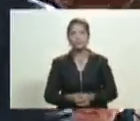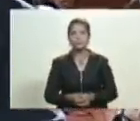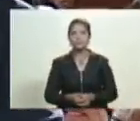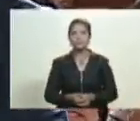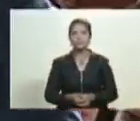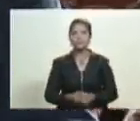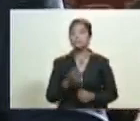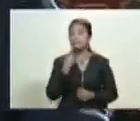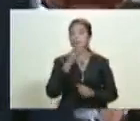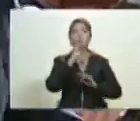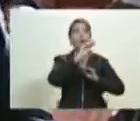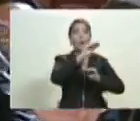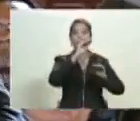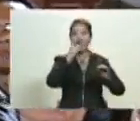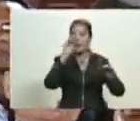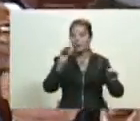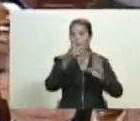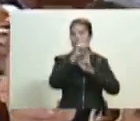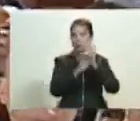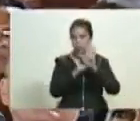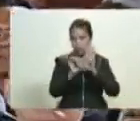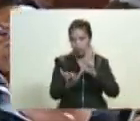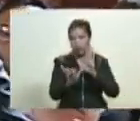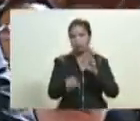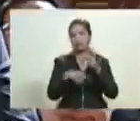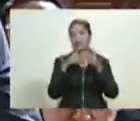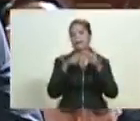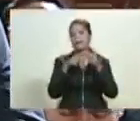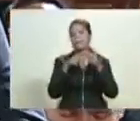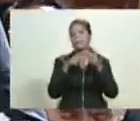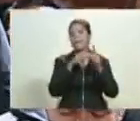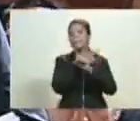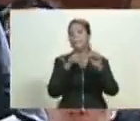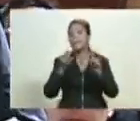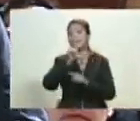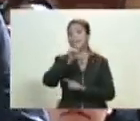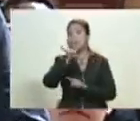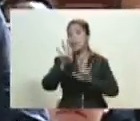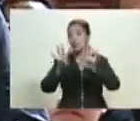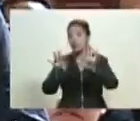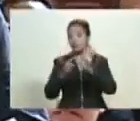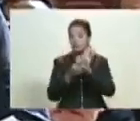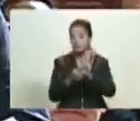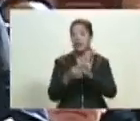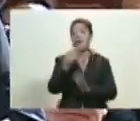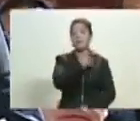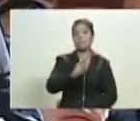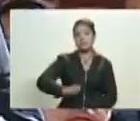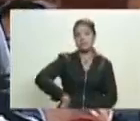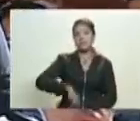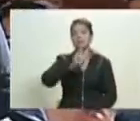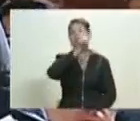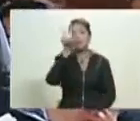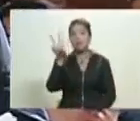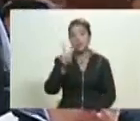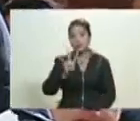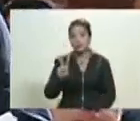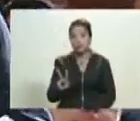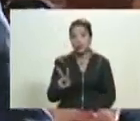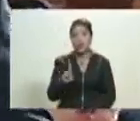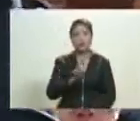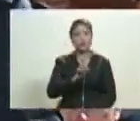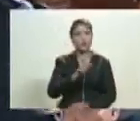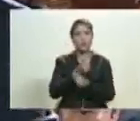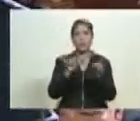Porque hablamos de la convocatoria de la Asamblea Nacional Constituyente, pero el 349 dice: el presidente o presidenta de la República no